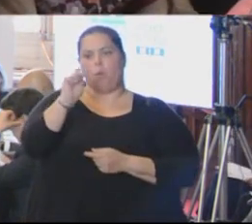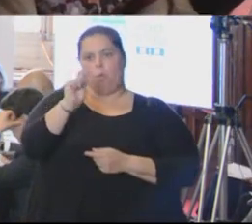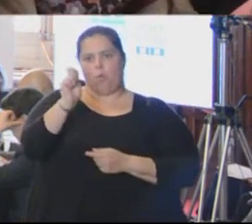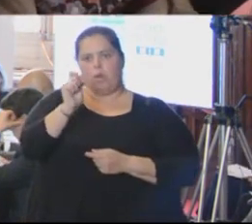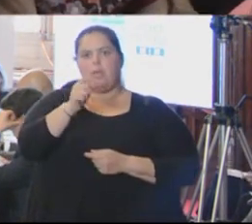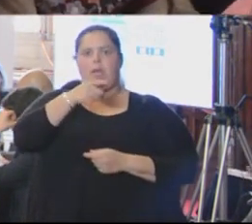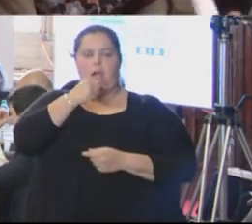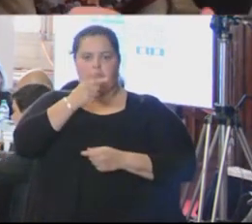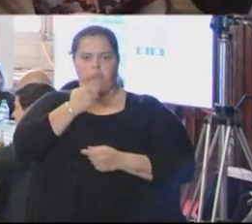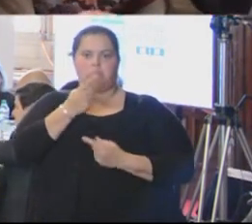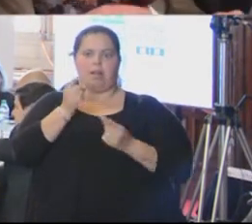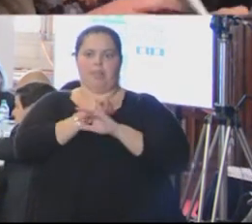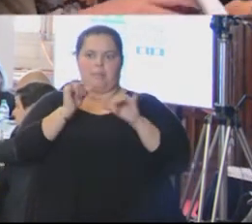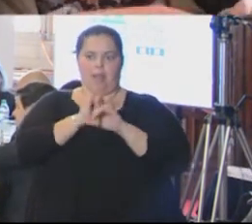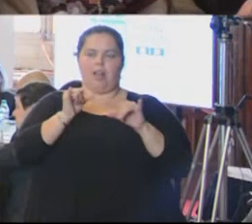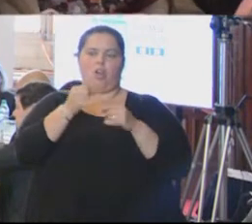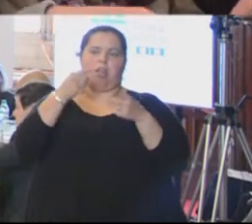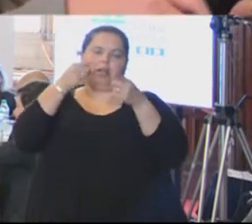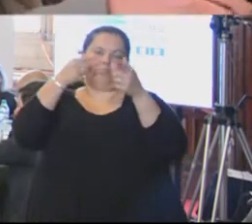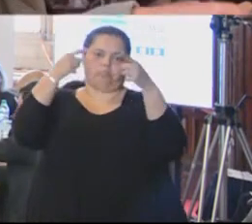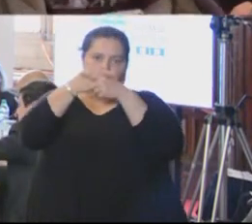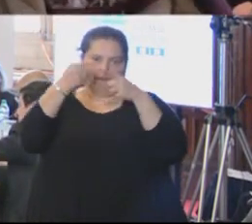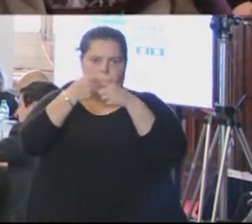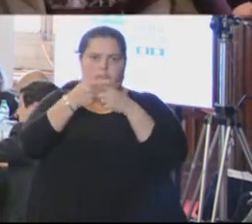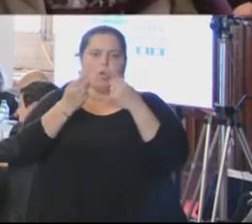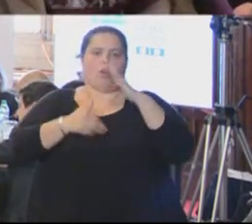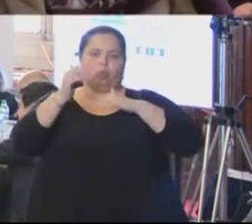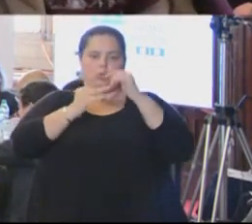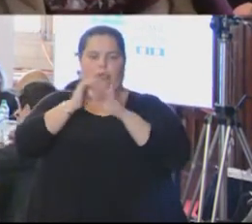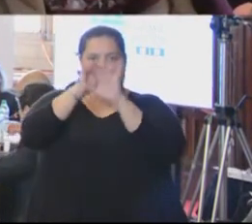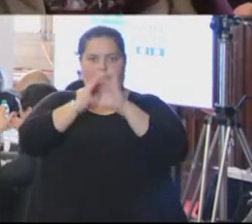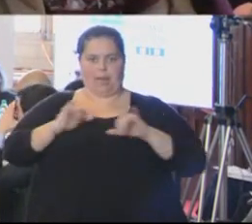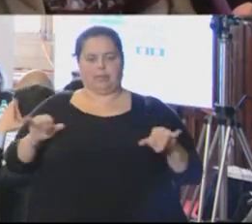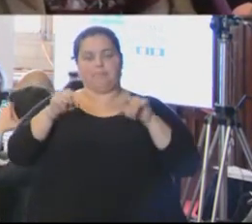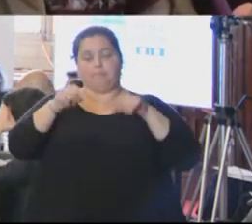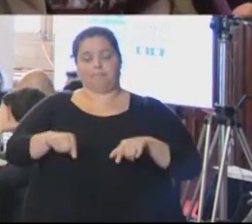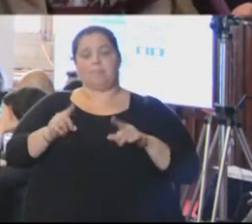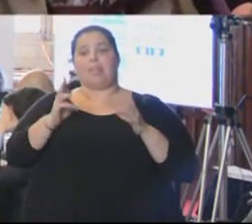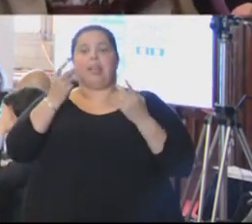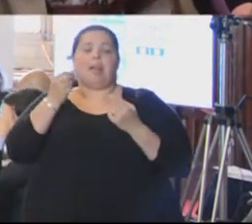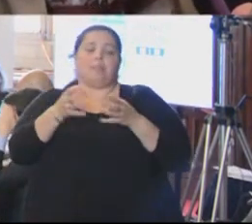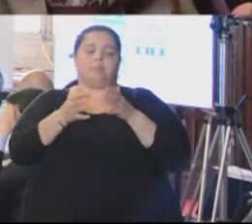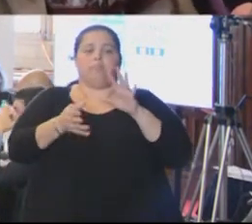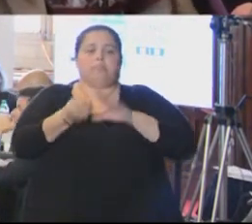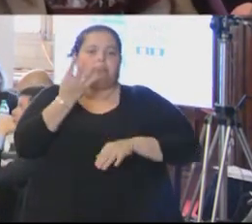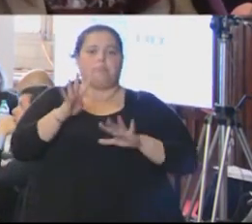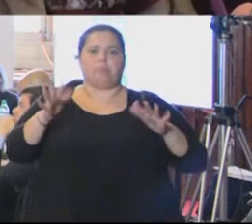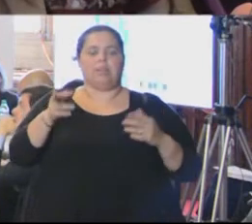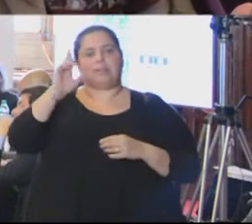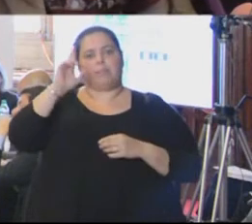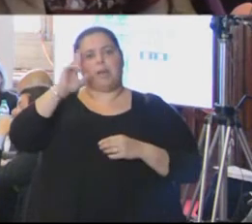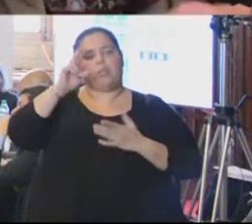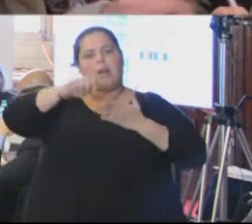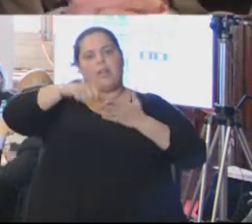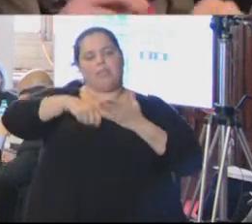paz. Esta política tiene dentro de sus principios orientadores la legitimidad, el respeto y garantía de los derechos humanos como